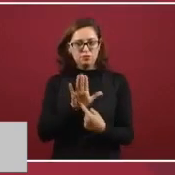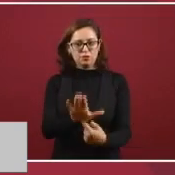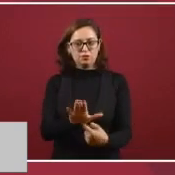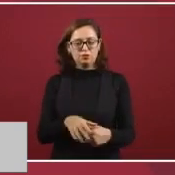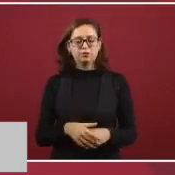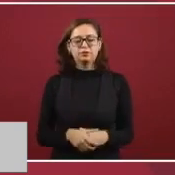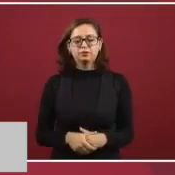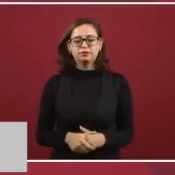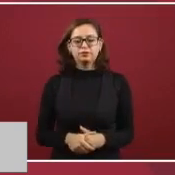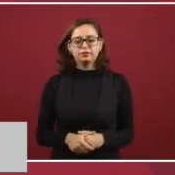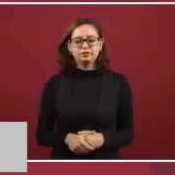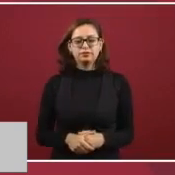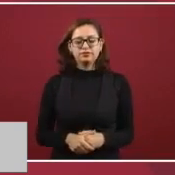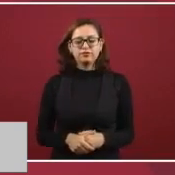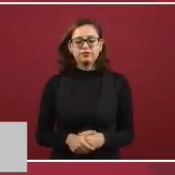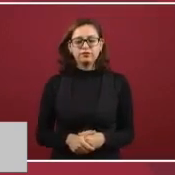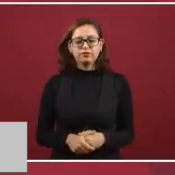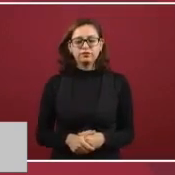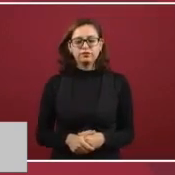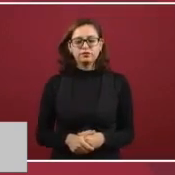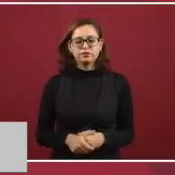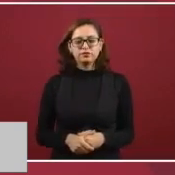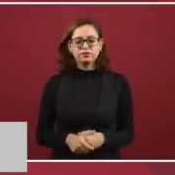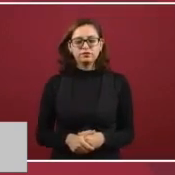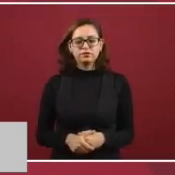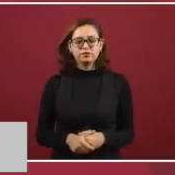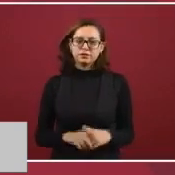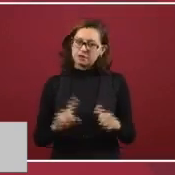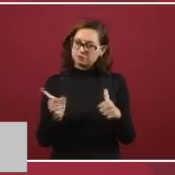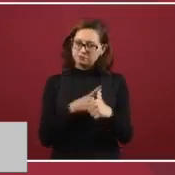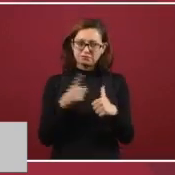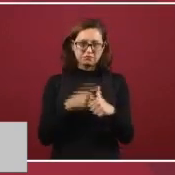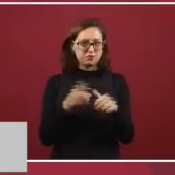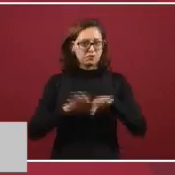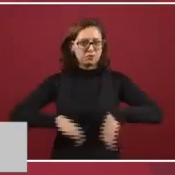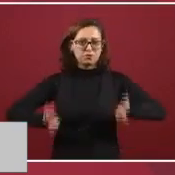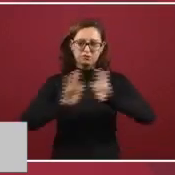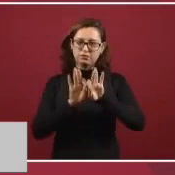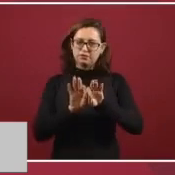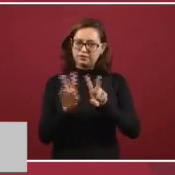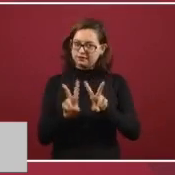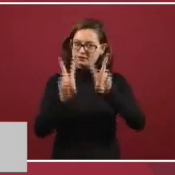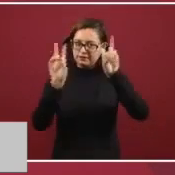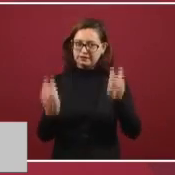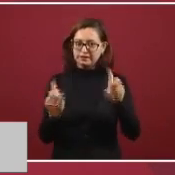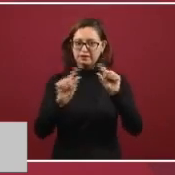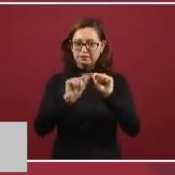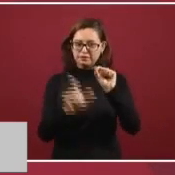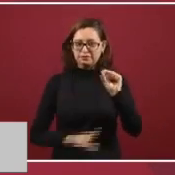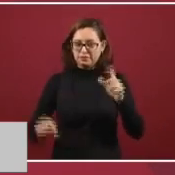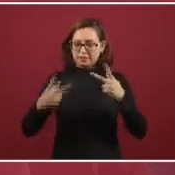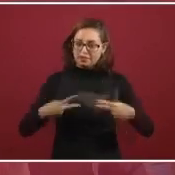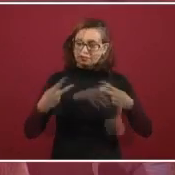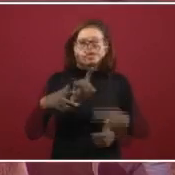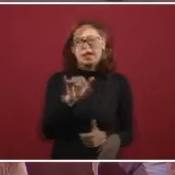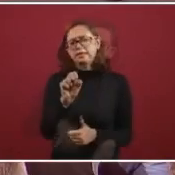Reitera que Alfonso Durazo tiene toda su confianza, por el video difundido por los adversarios que han visto sus intereses